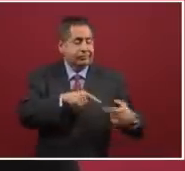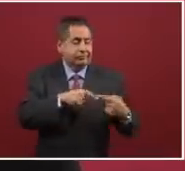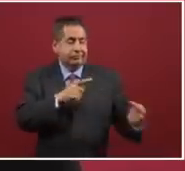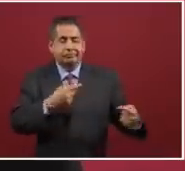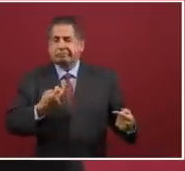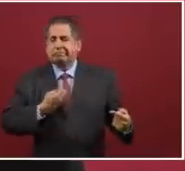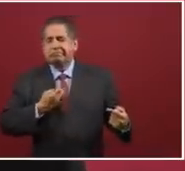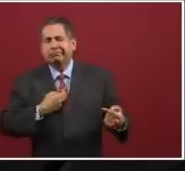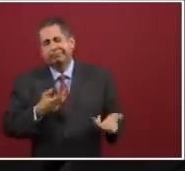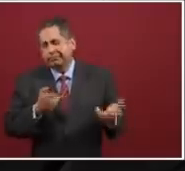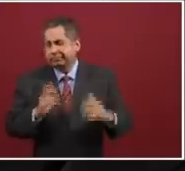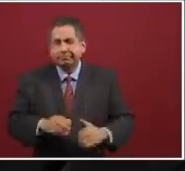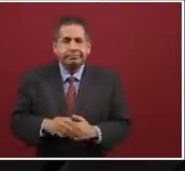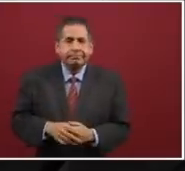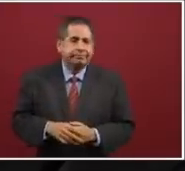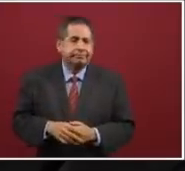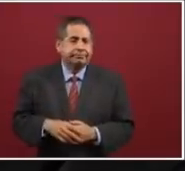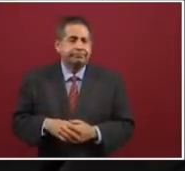todo.